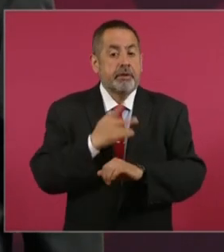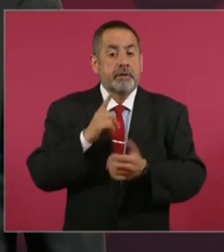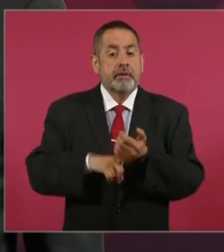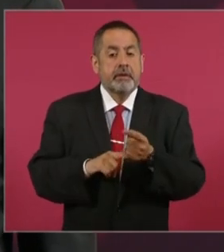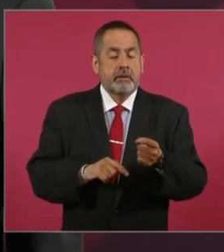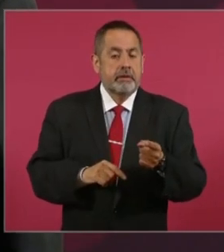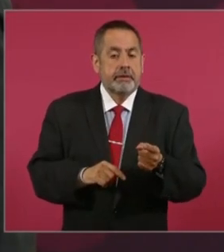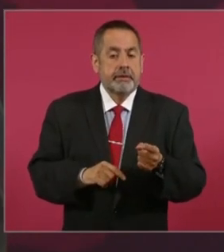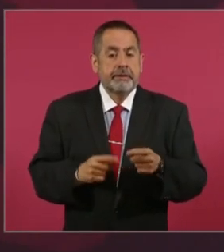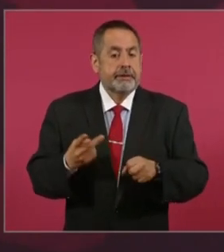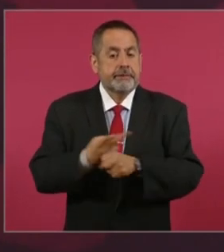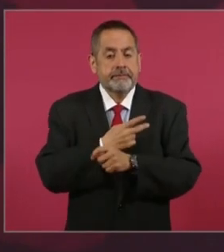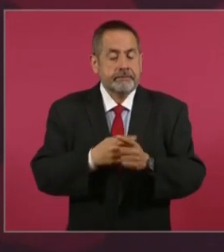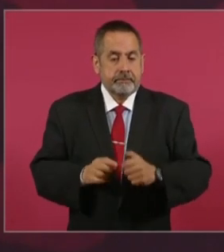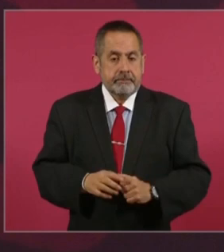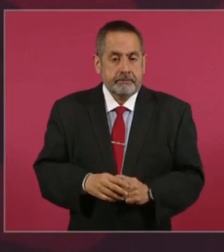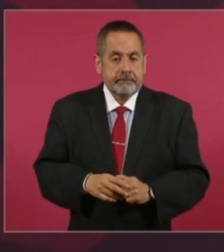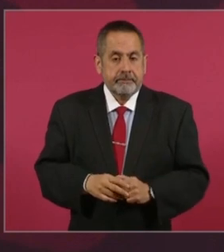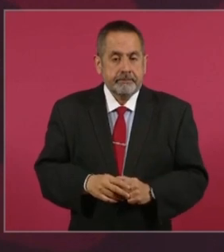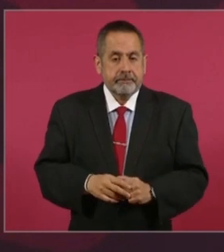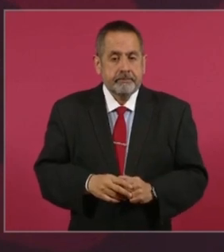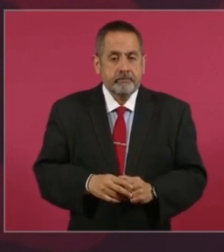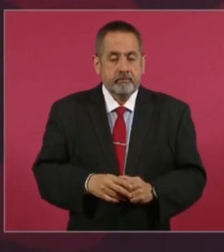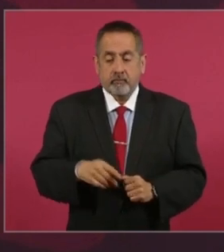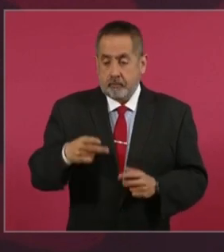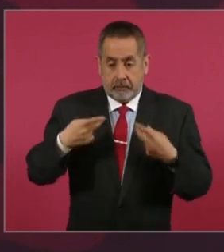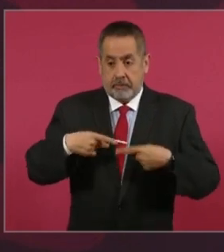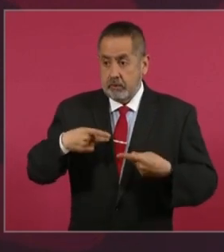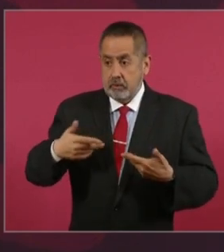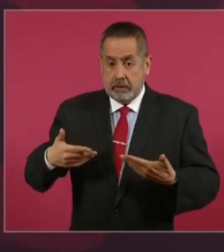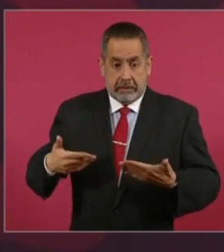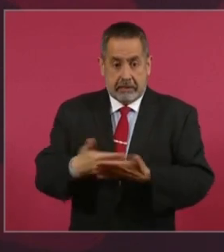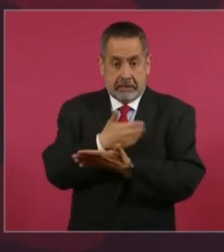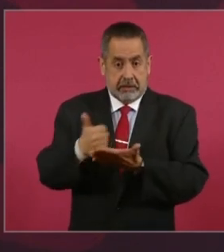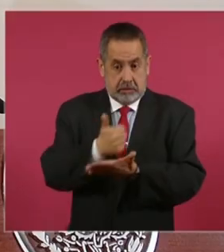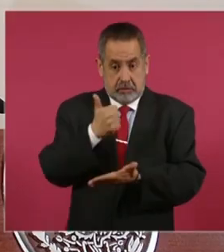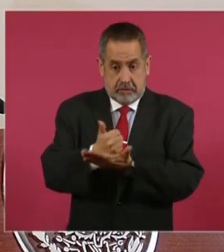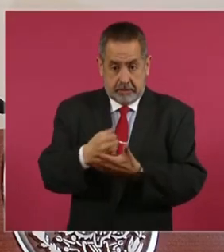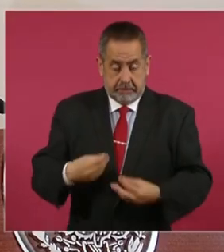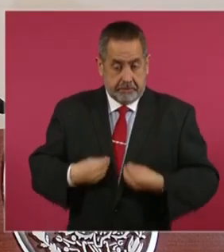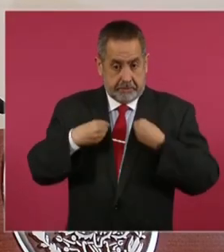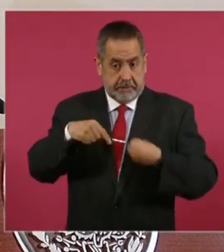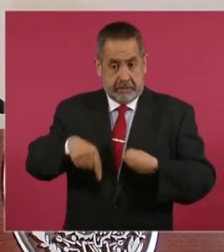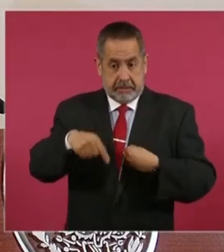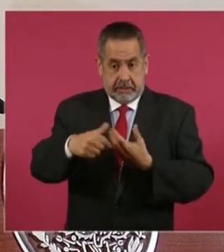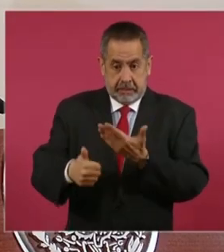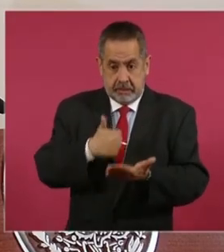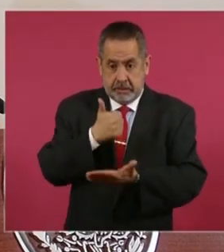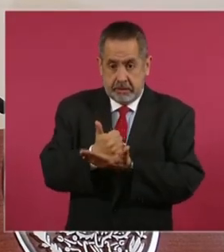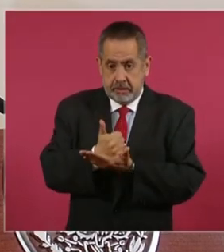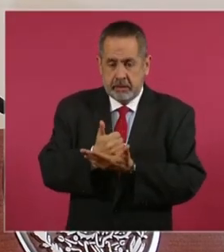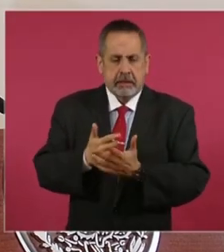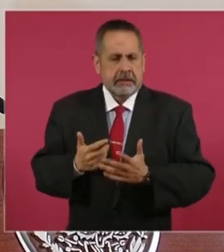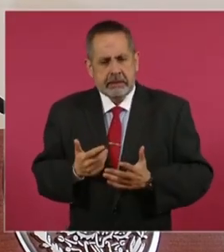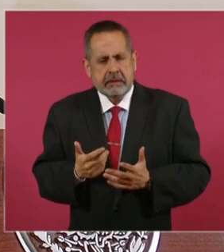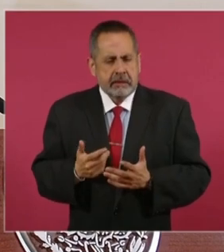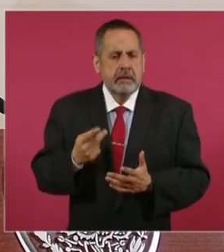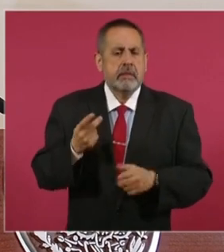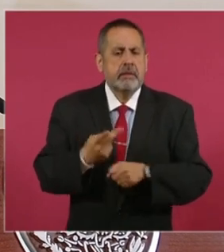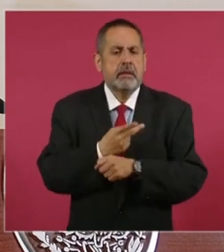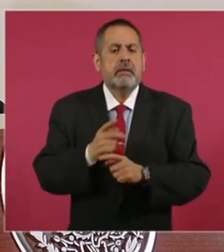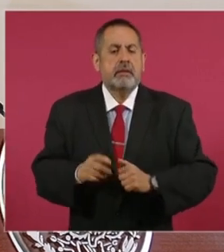resulta que el capitalismo últimamente